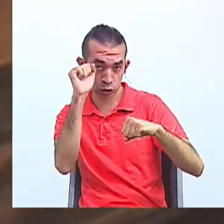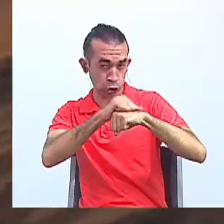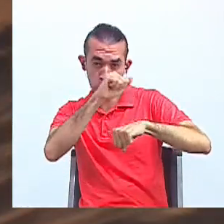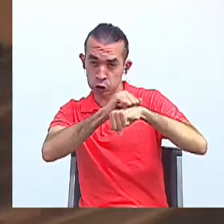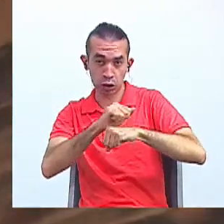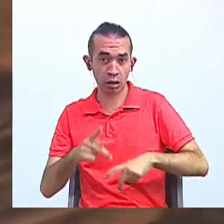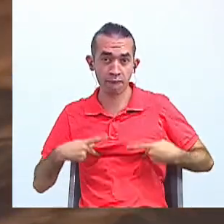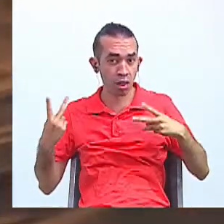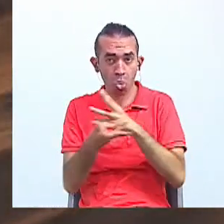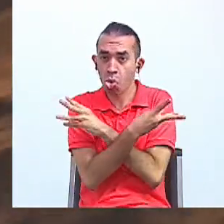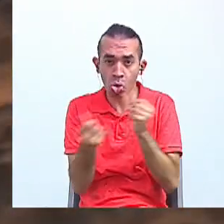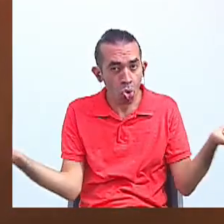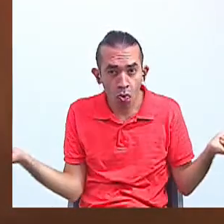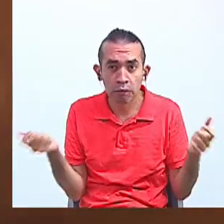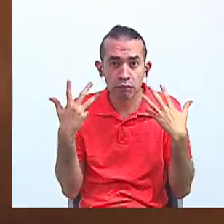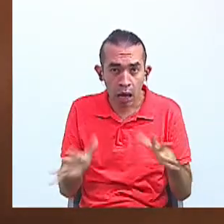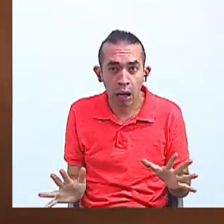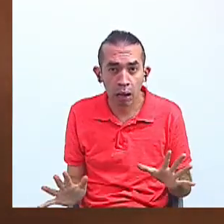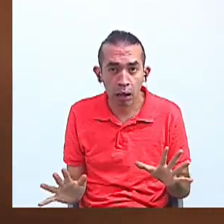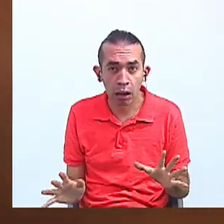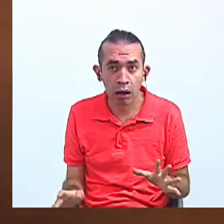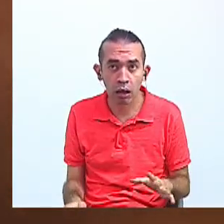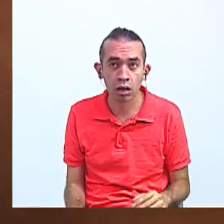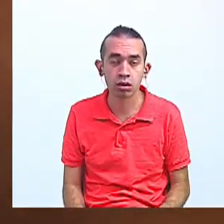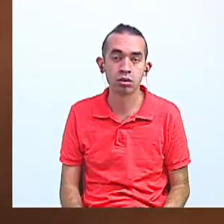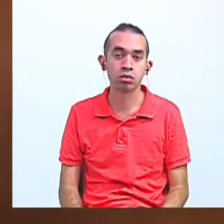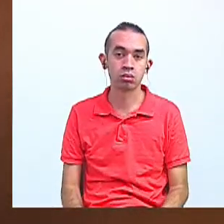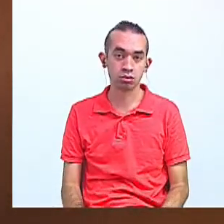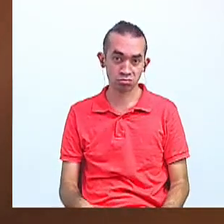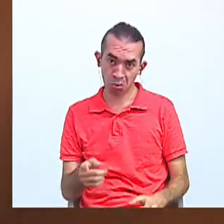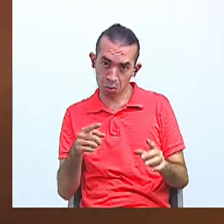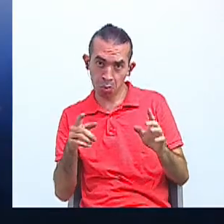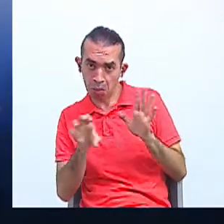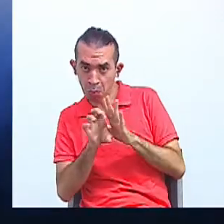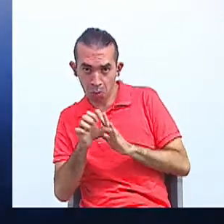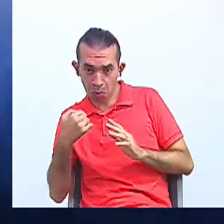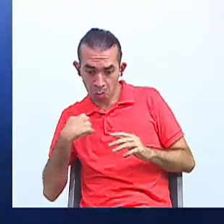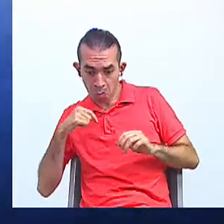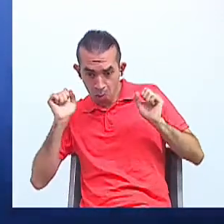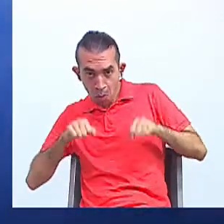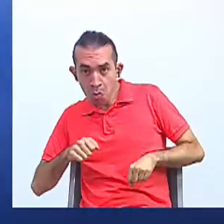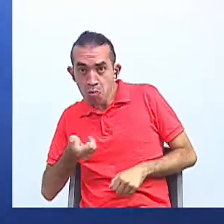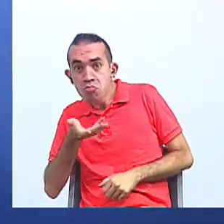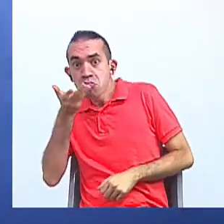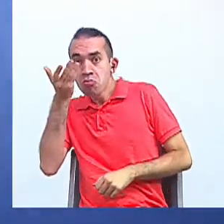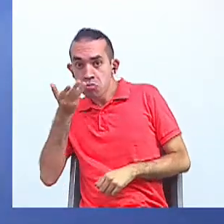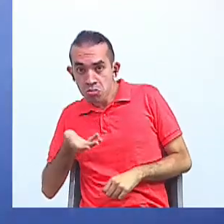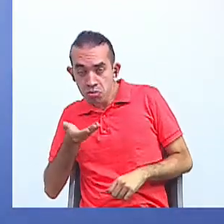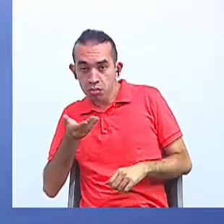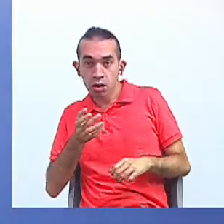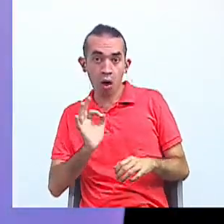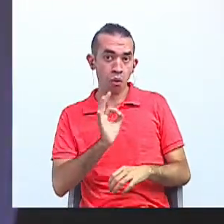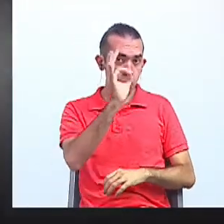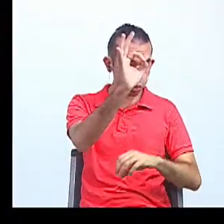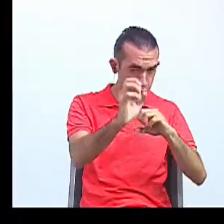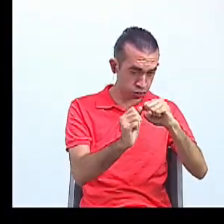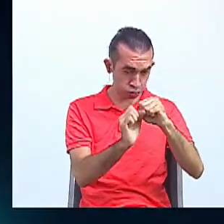vida instantáneamente? ¿Podríamos respirar todavía? ¿Volvería algún día nuestra